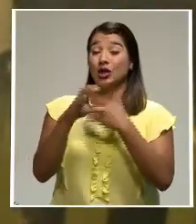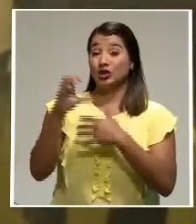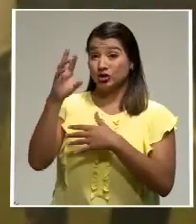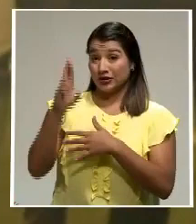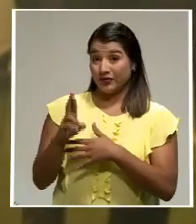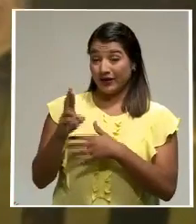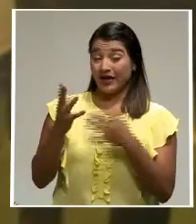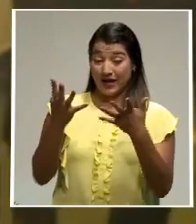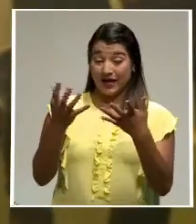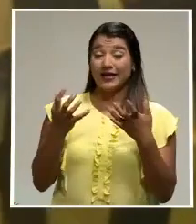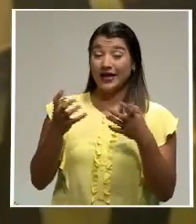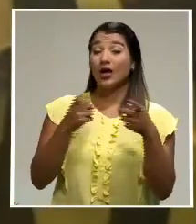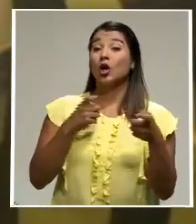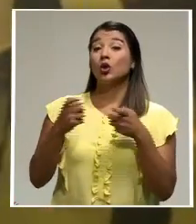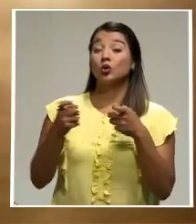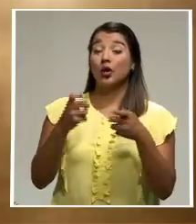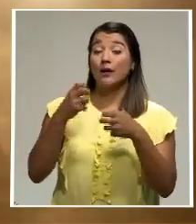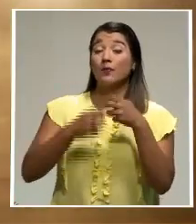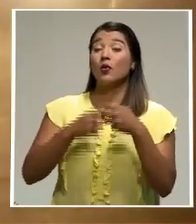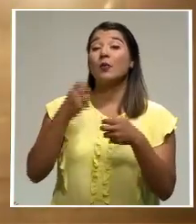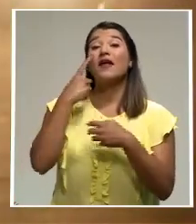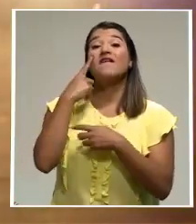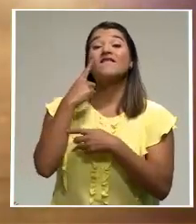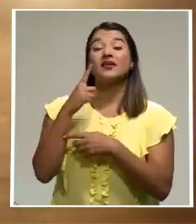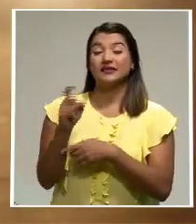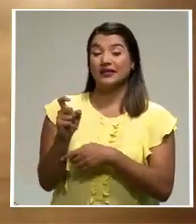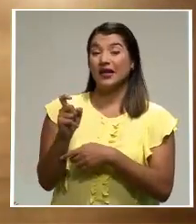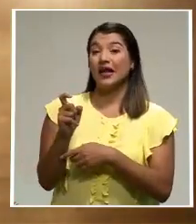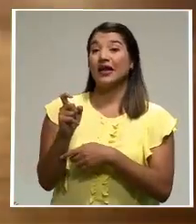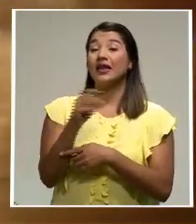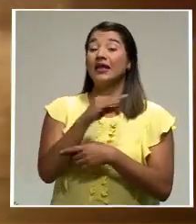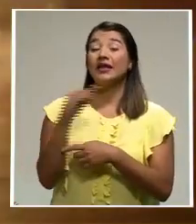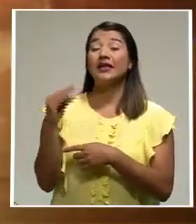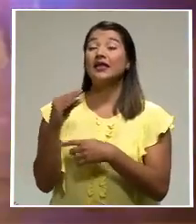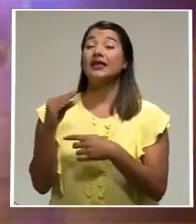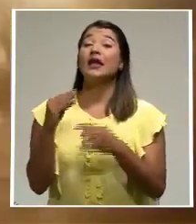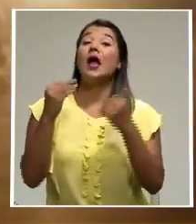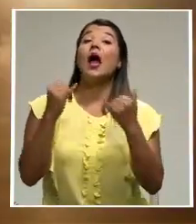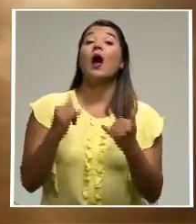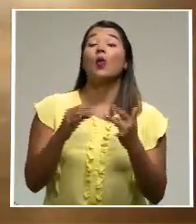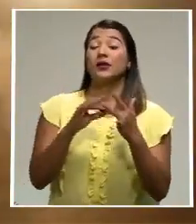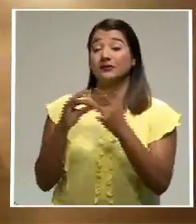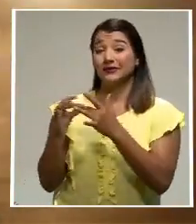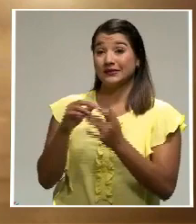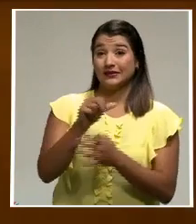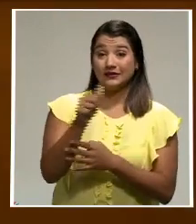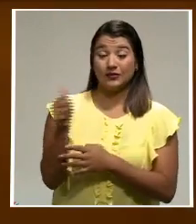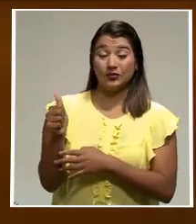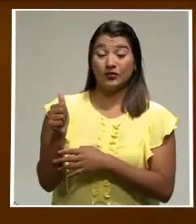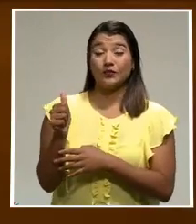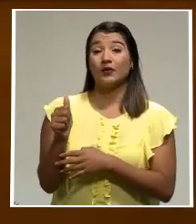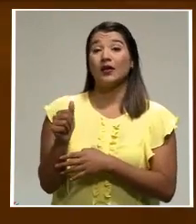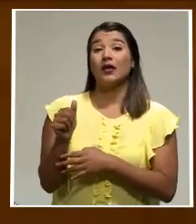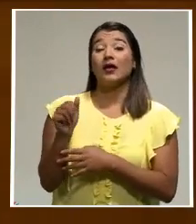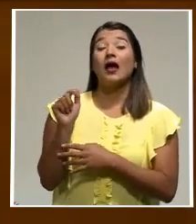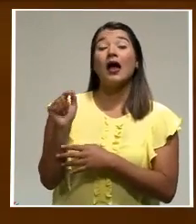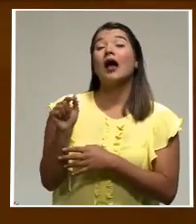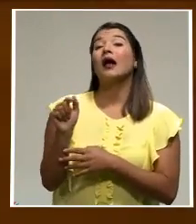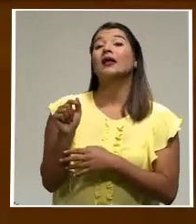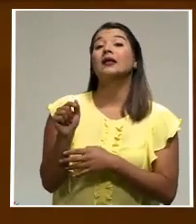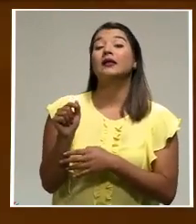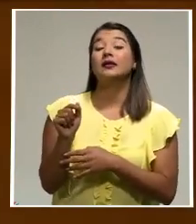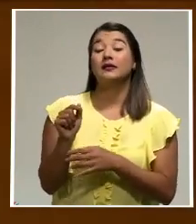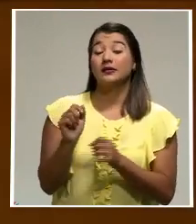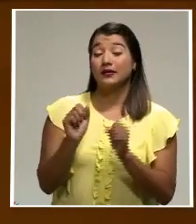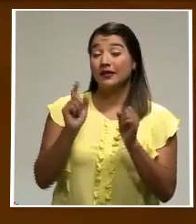busca gestionar la crisis carcelaria y apunta en especial a las provincias de Guayas, Azuay y Cotopaxi, donde están las penitenciarías en